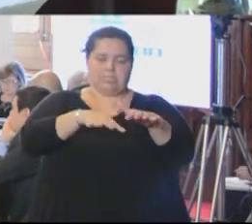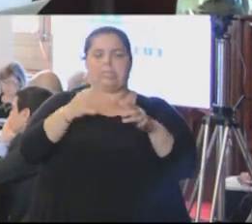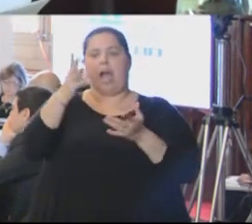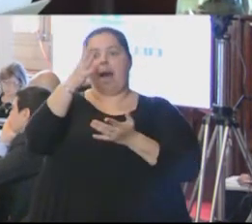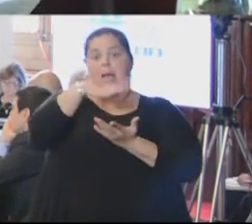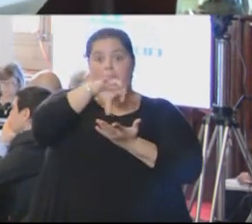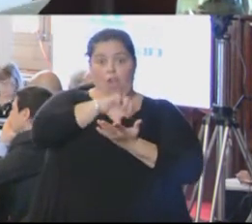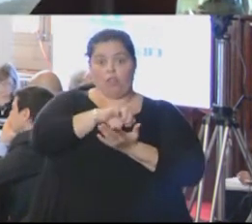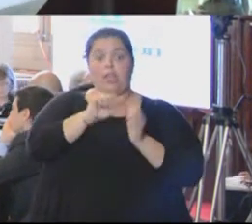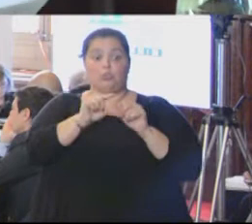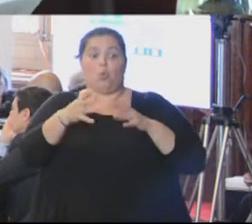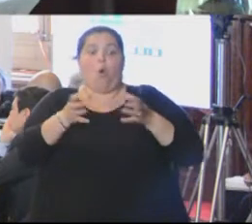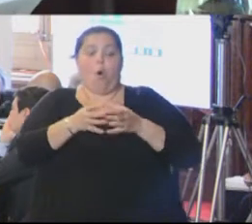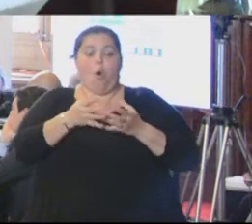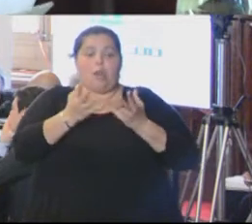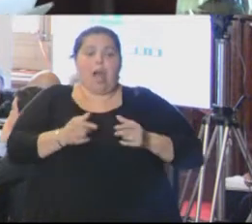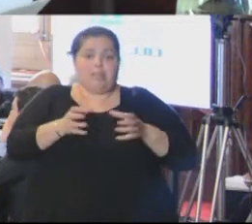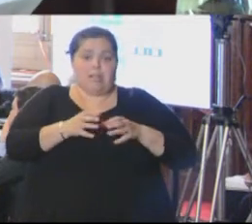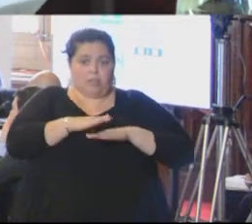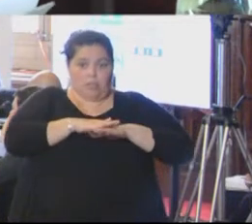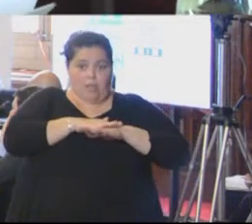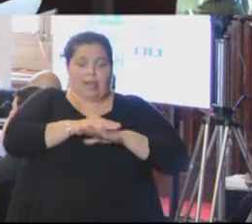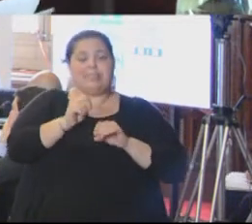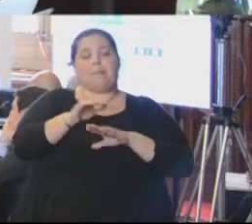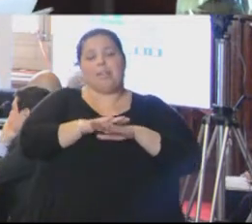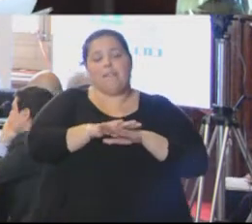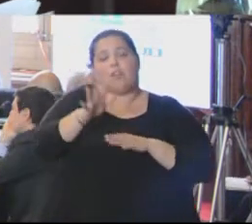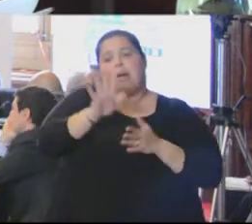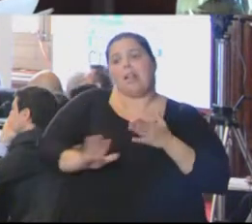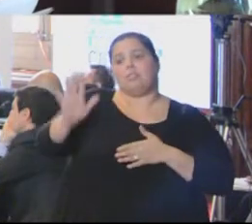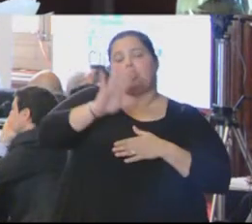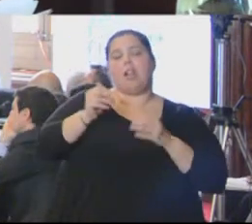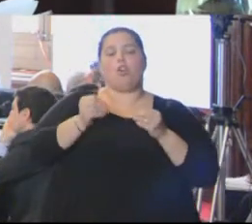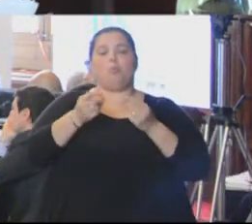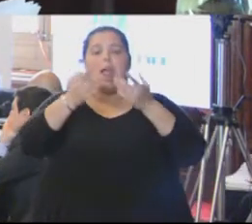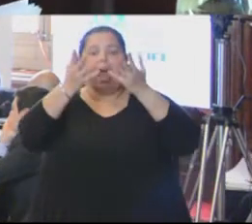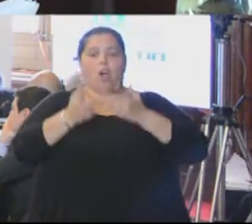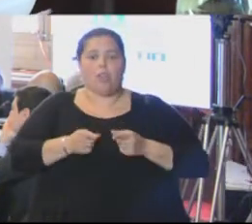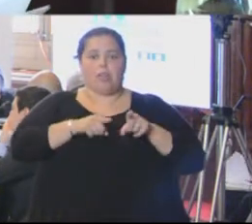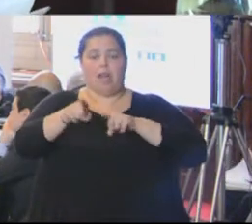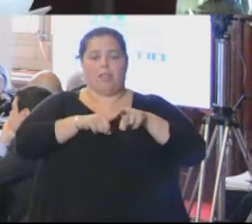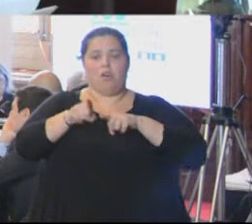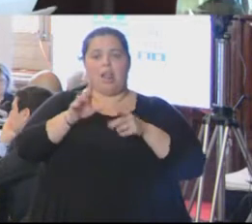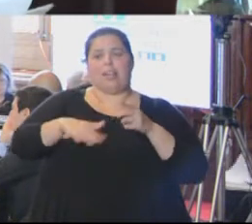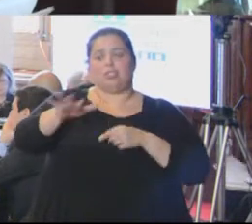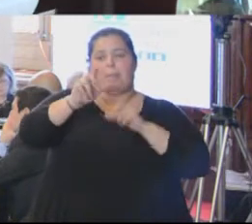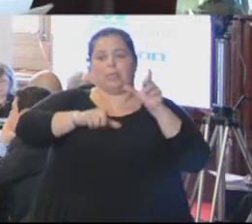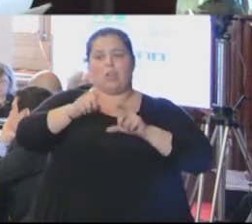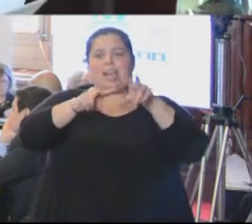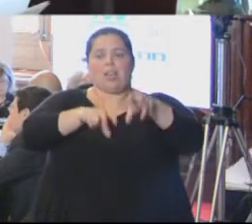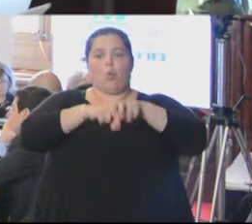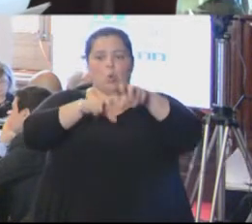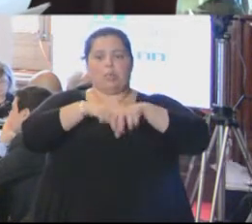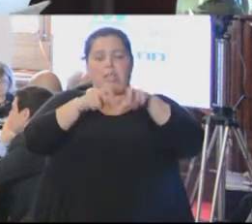de base, las plataformas nacionales como la Coordinadora Nacional de Cultivadores de Hoja de Coca, Amapola y